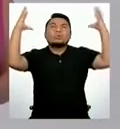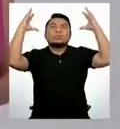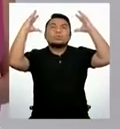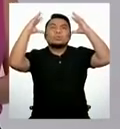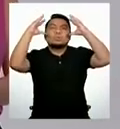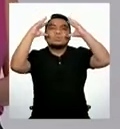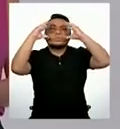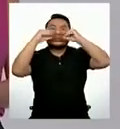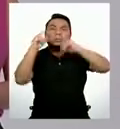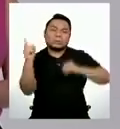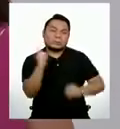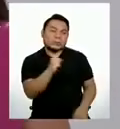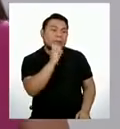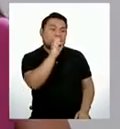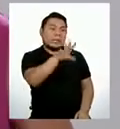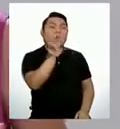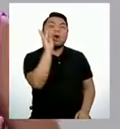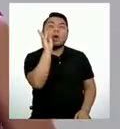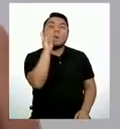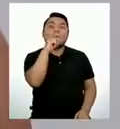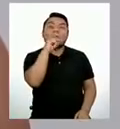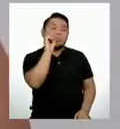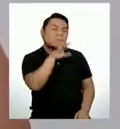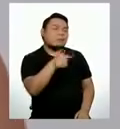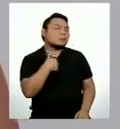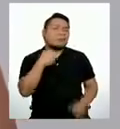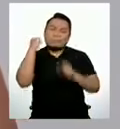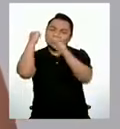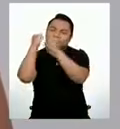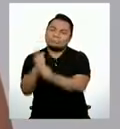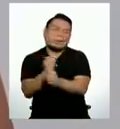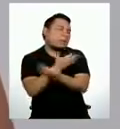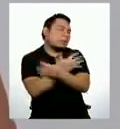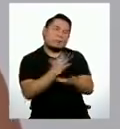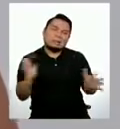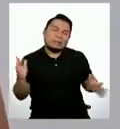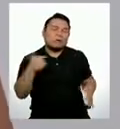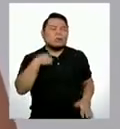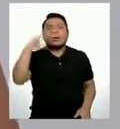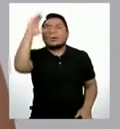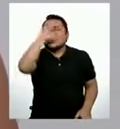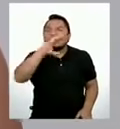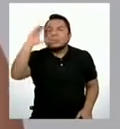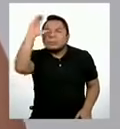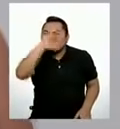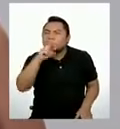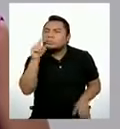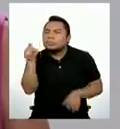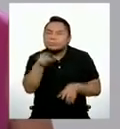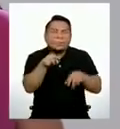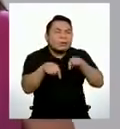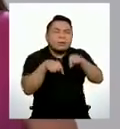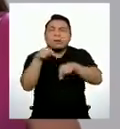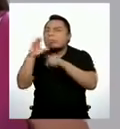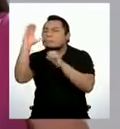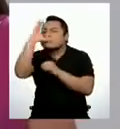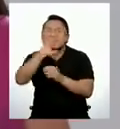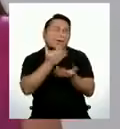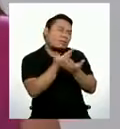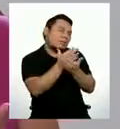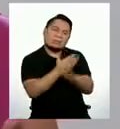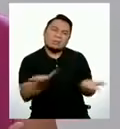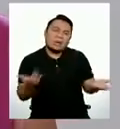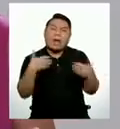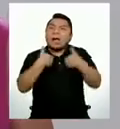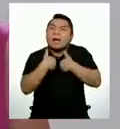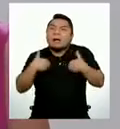dijo a su esposa. No he podido cazar nada, pasé todo el día buscando y caminando, pero ya no